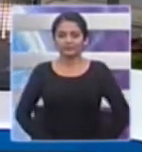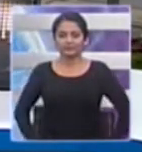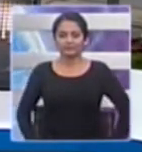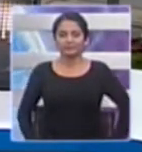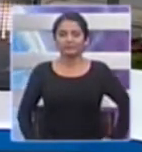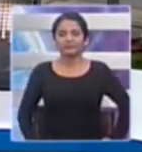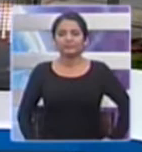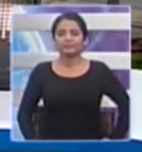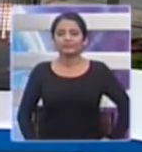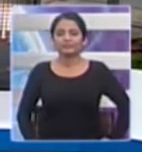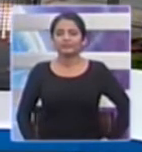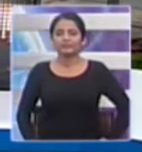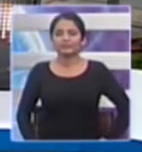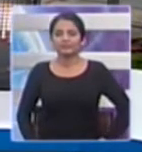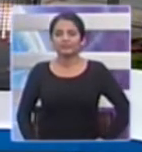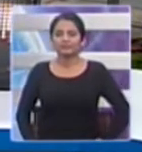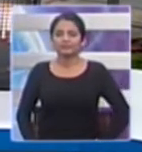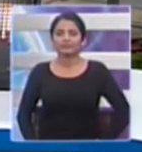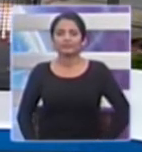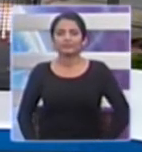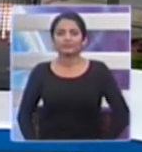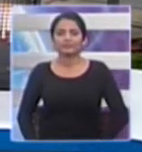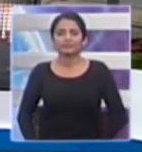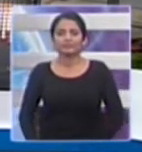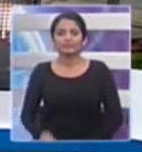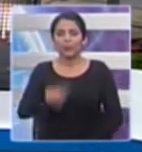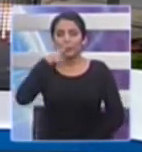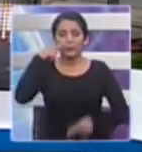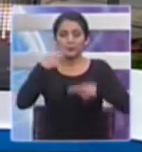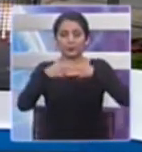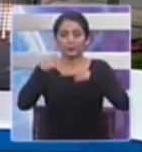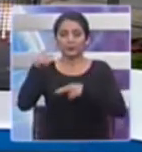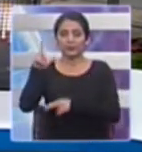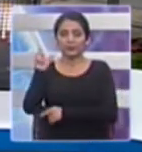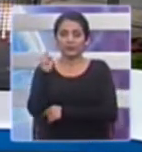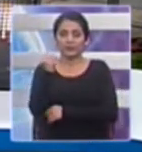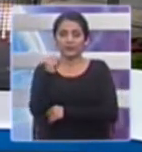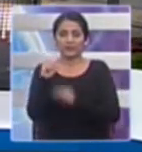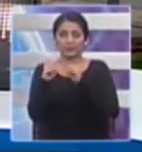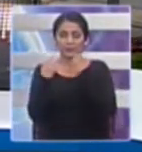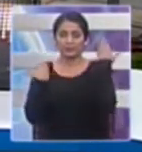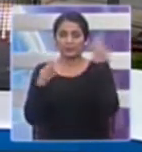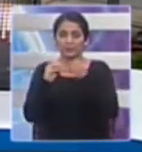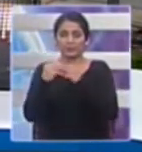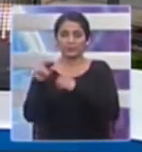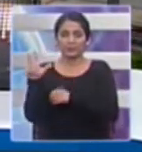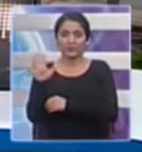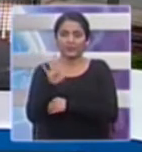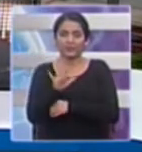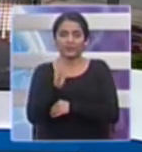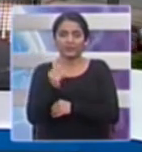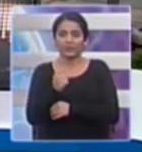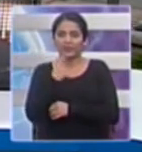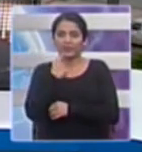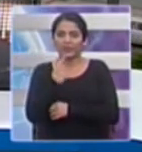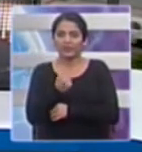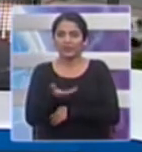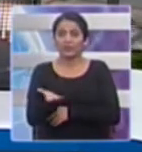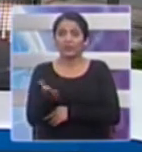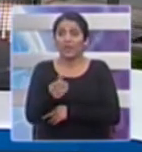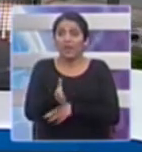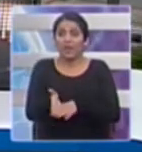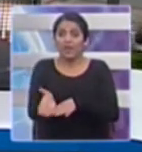El candidato vicepresidencial por Alianza País, Jorge Glass, calificó de infame a la denuncia que hizo en su contra el aspirante a la